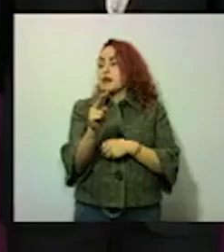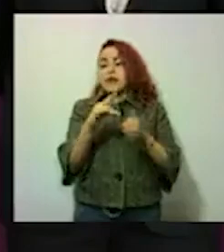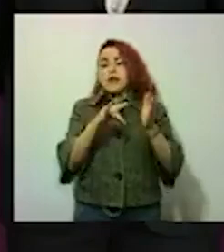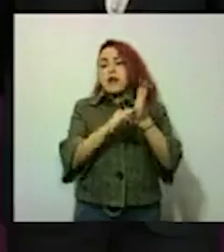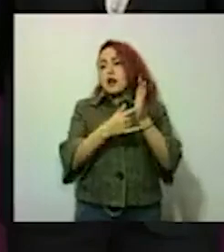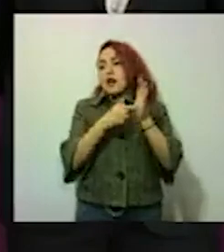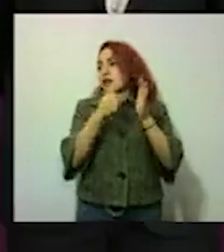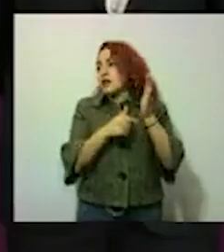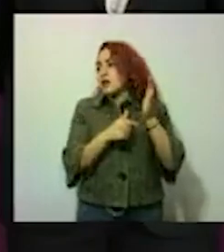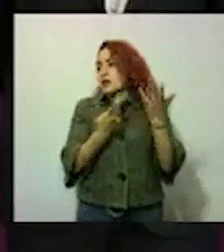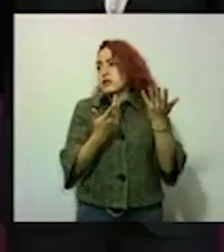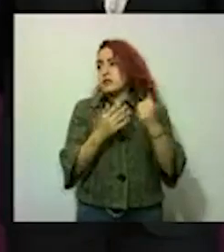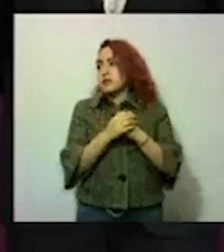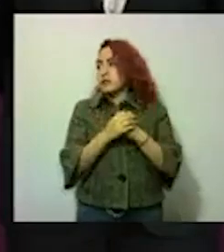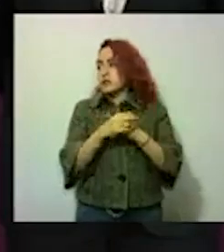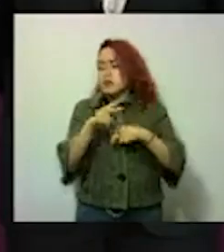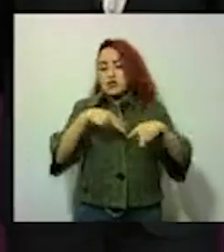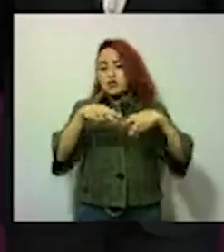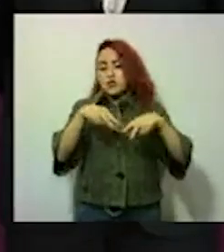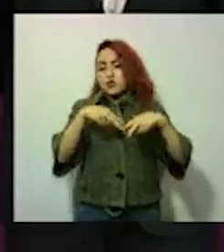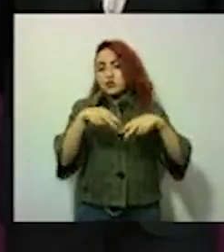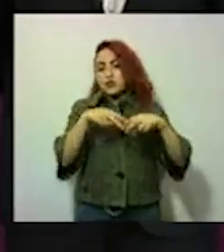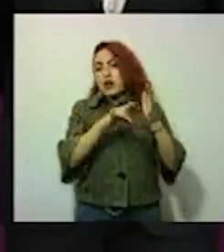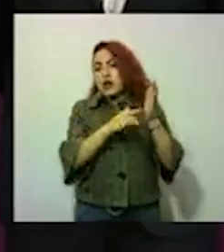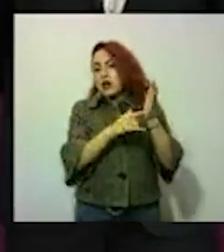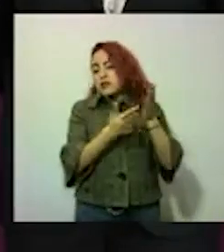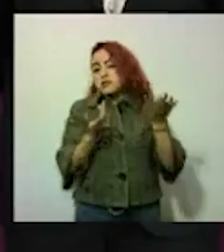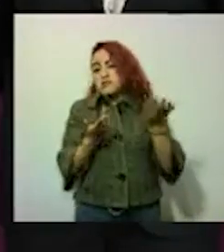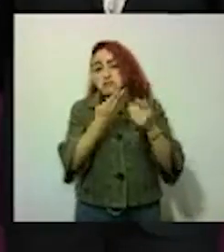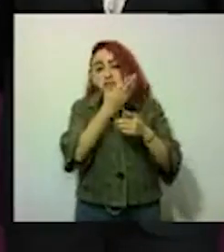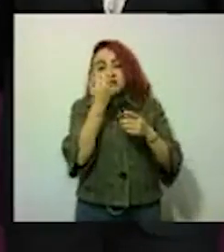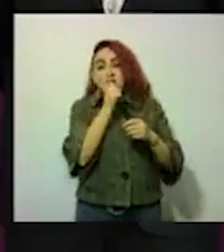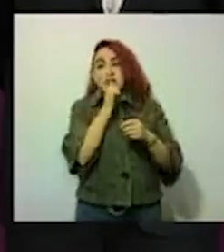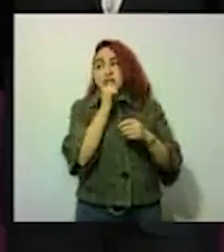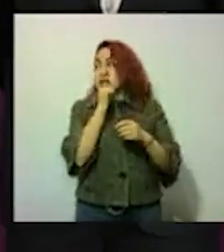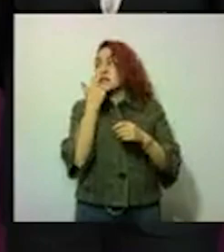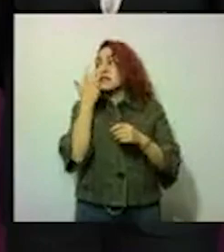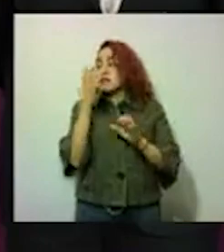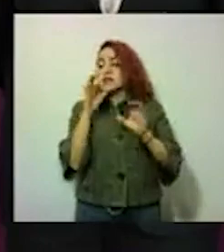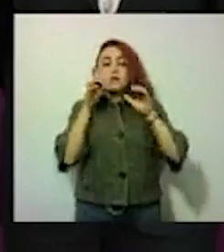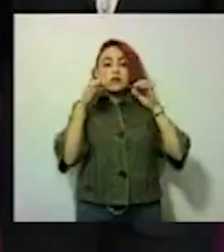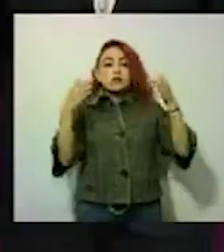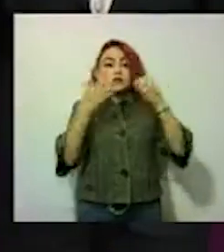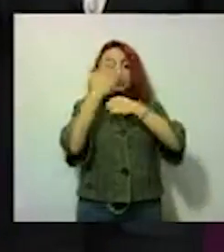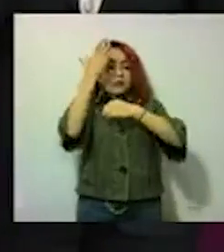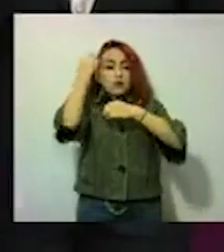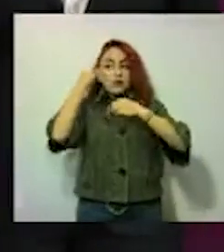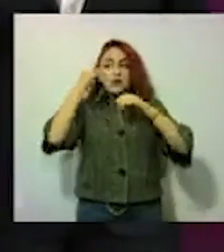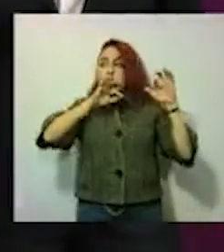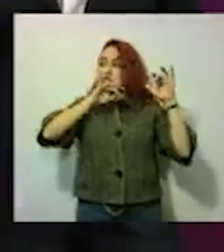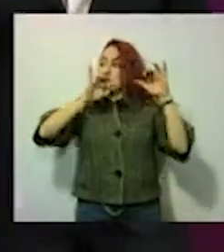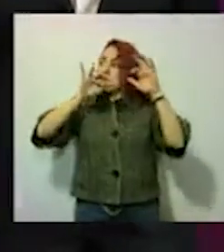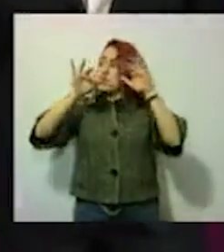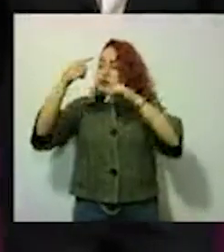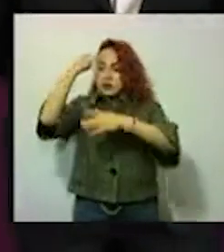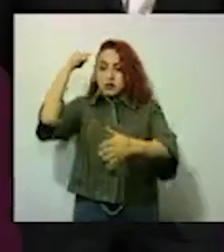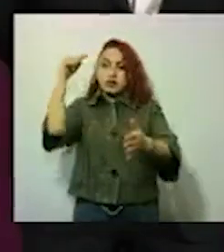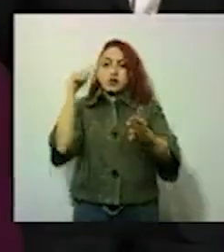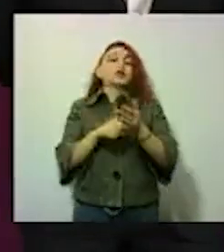ser el partido. Queremos que el Estadio Morelos esté lleno, ¿no? Entonces yo